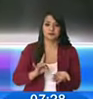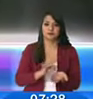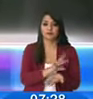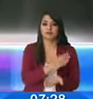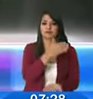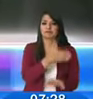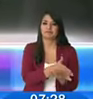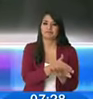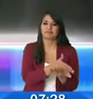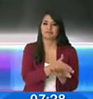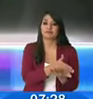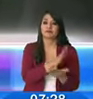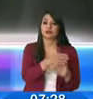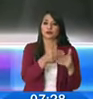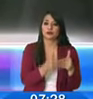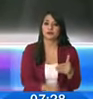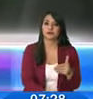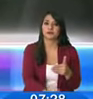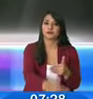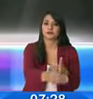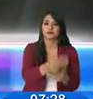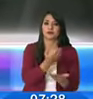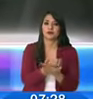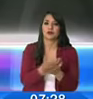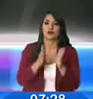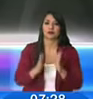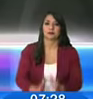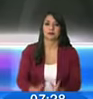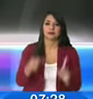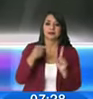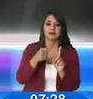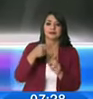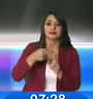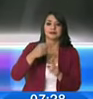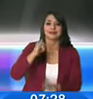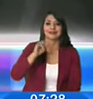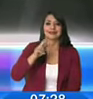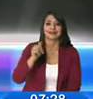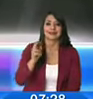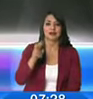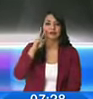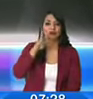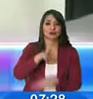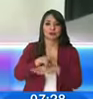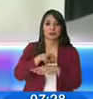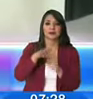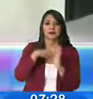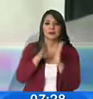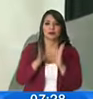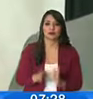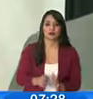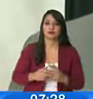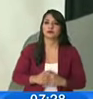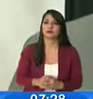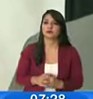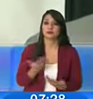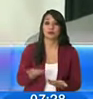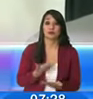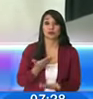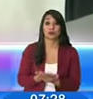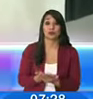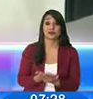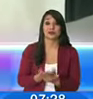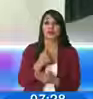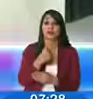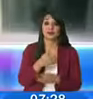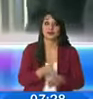terminada anticipadamente el periodo del economista Cristian Cruz como superintendente de bancos. La propuesta de resolución señaló que Cruz